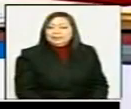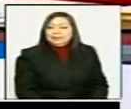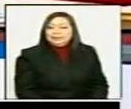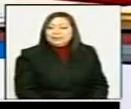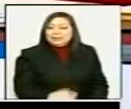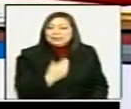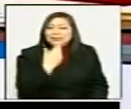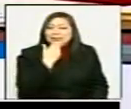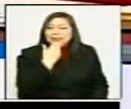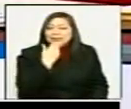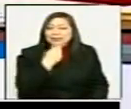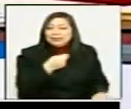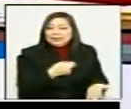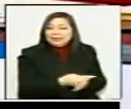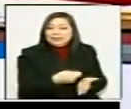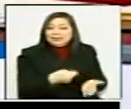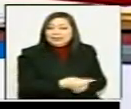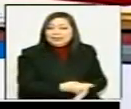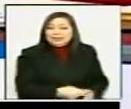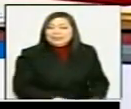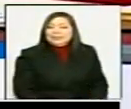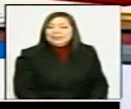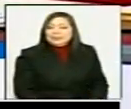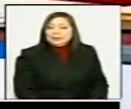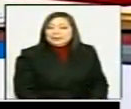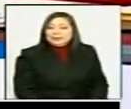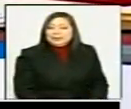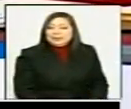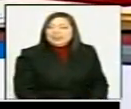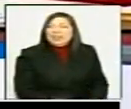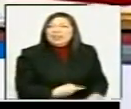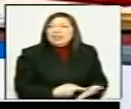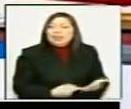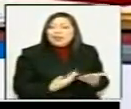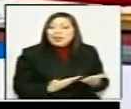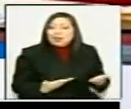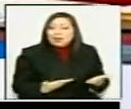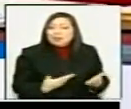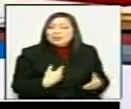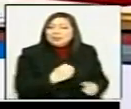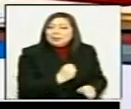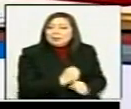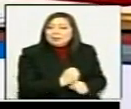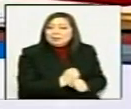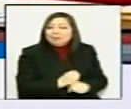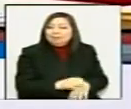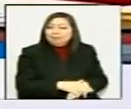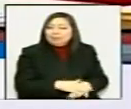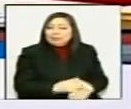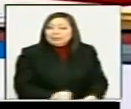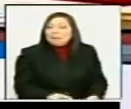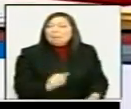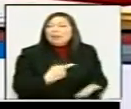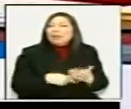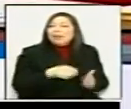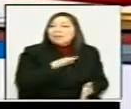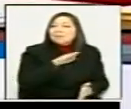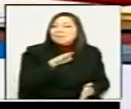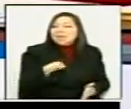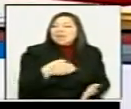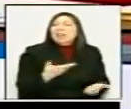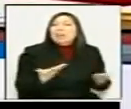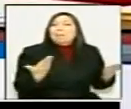quién ha pagado, qué cosas hemos trabajado y qué cosas he